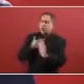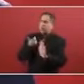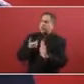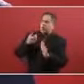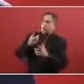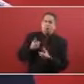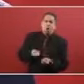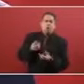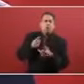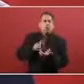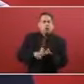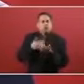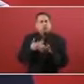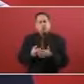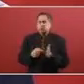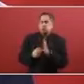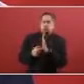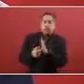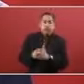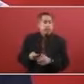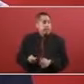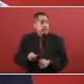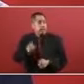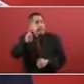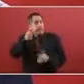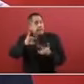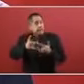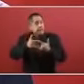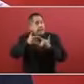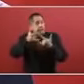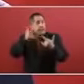primera vez en la historia